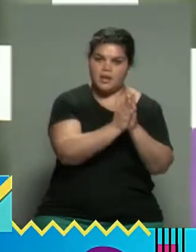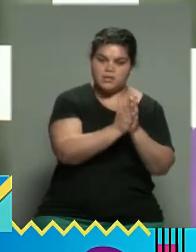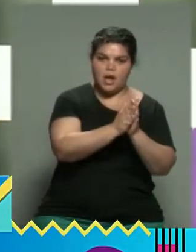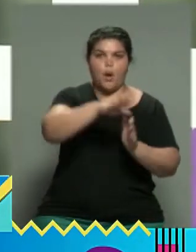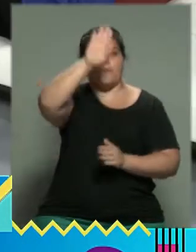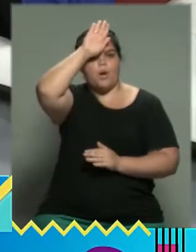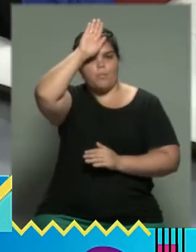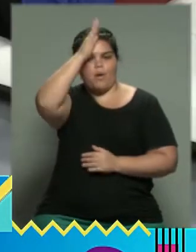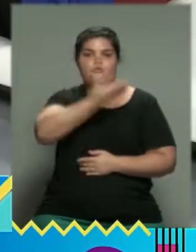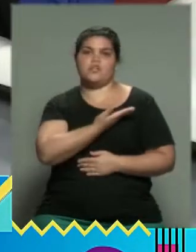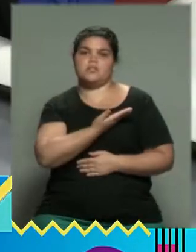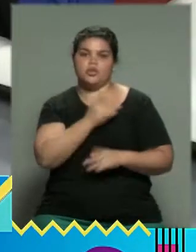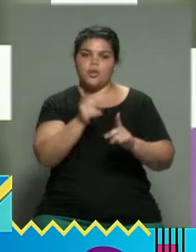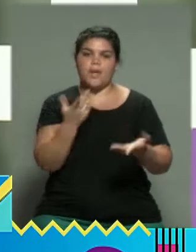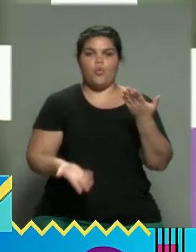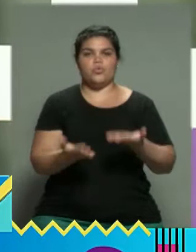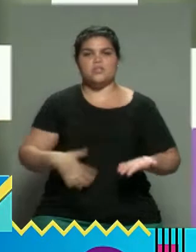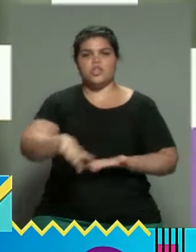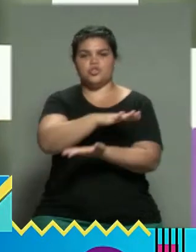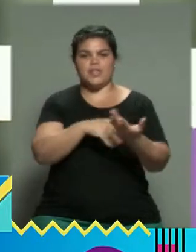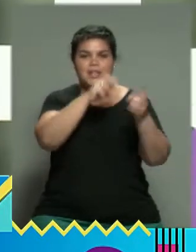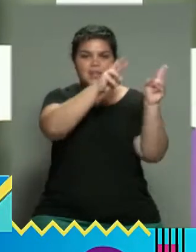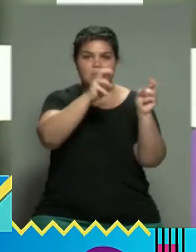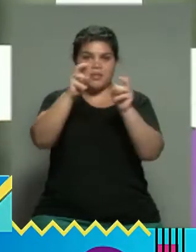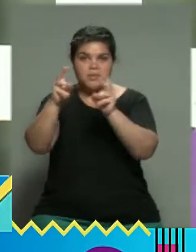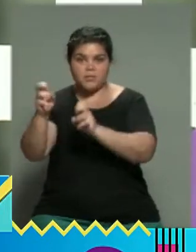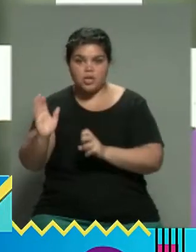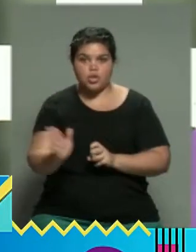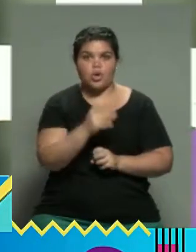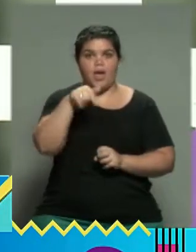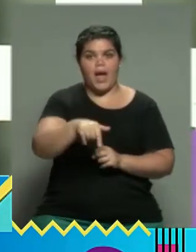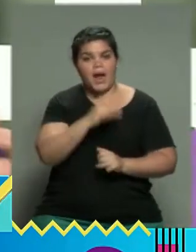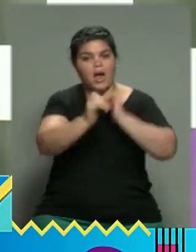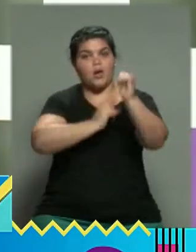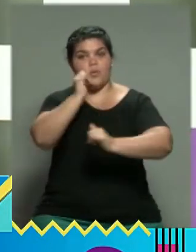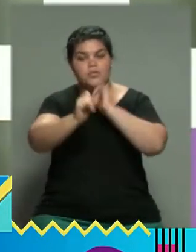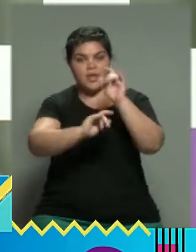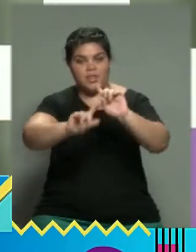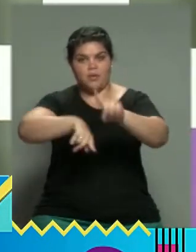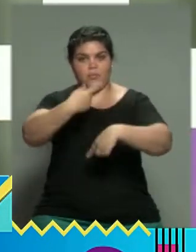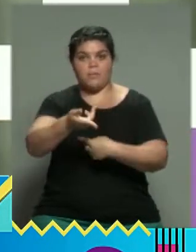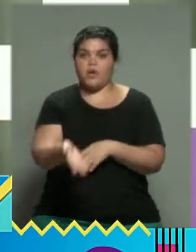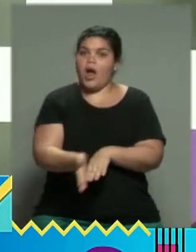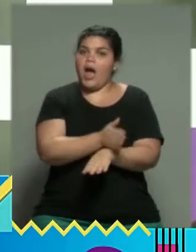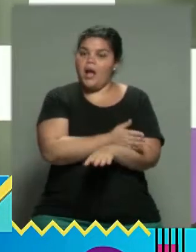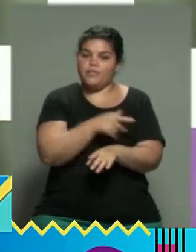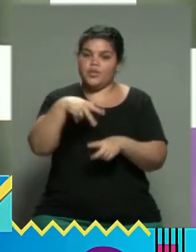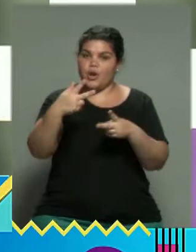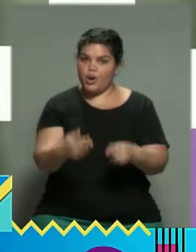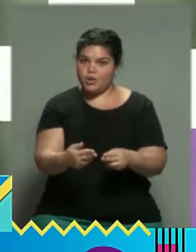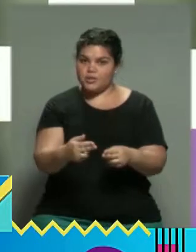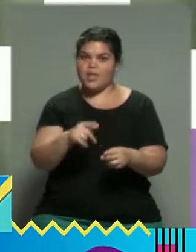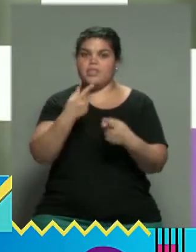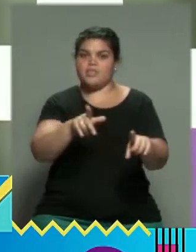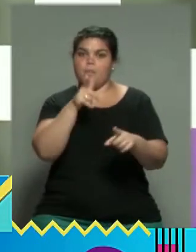Francisco relacionado a la justicia social. Bueno, ese tipo de cosas también las podríamos ir ya dejando acá en la mesa, pero antes nos vamos a ir a un corte más en